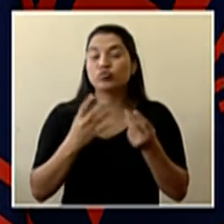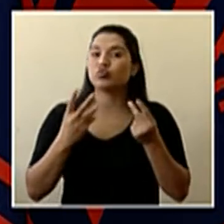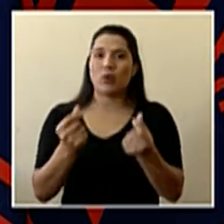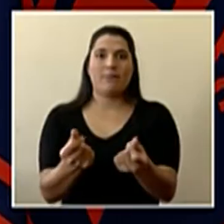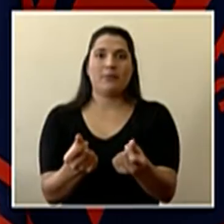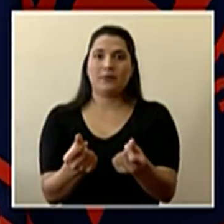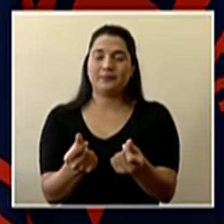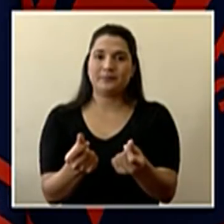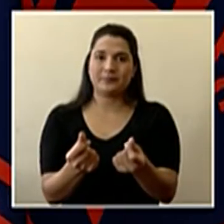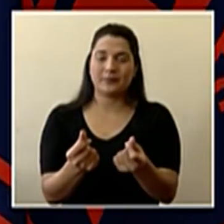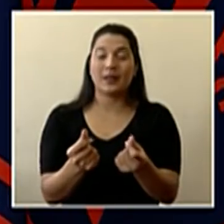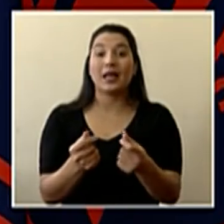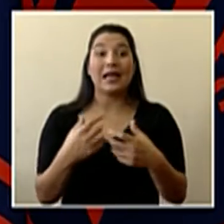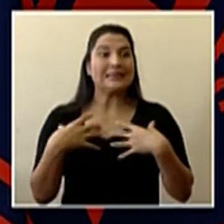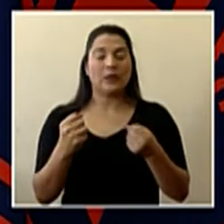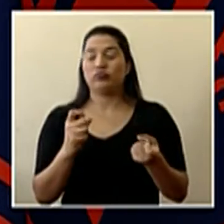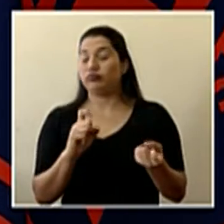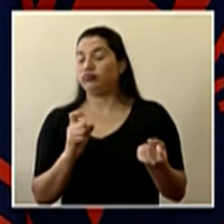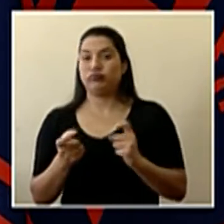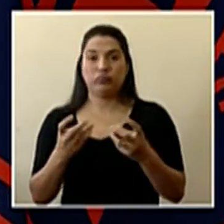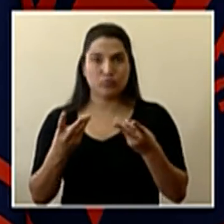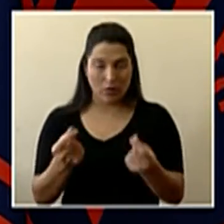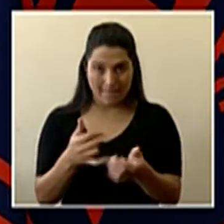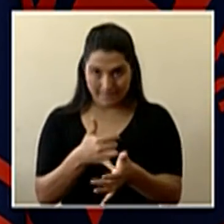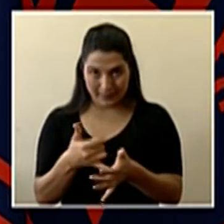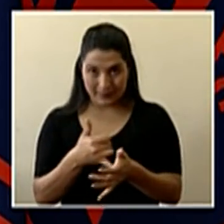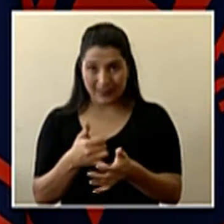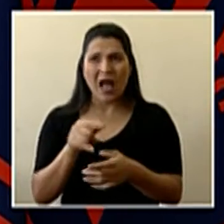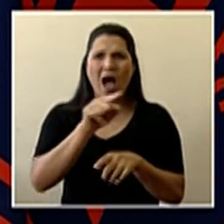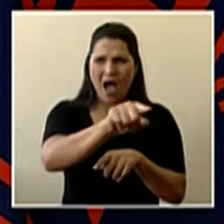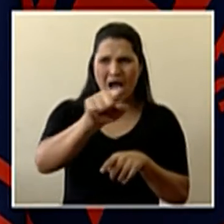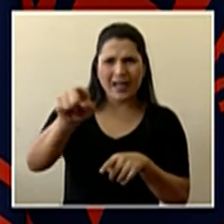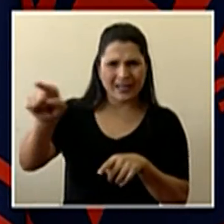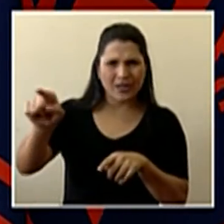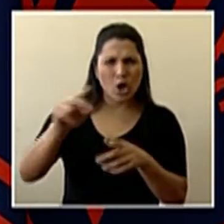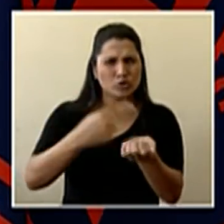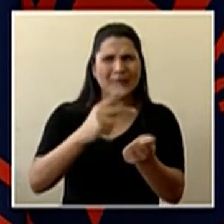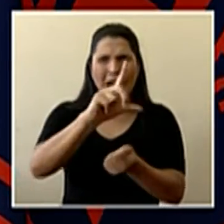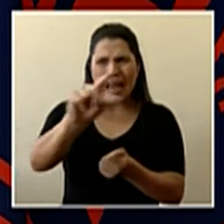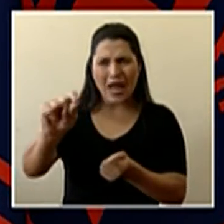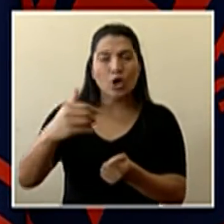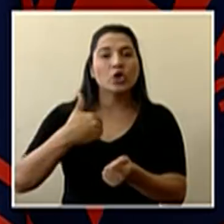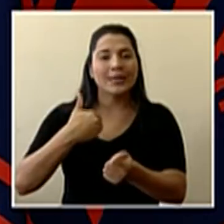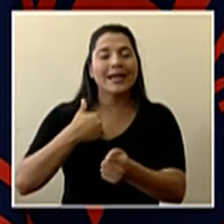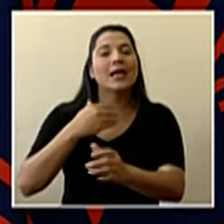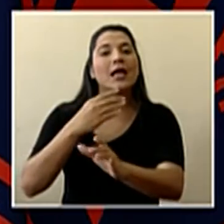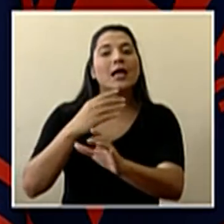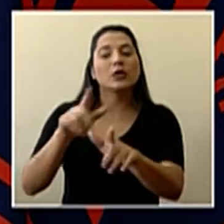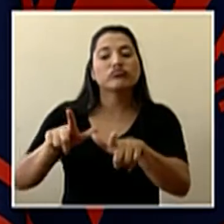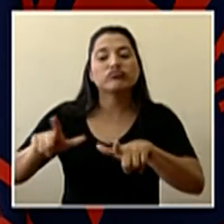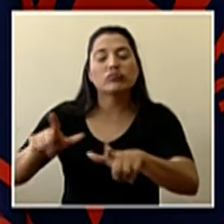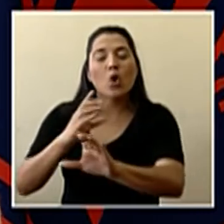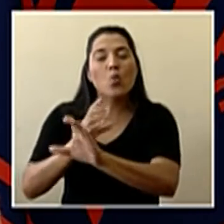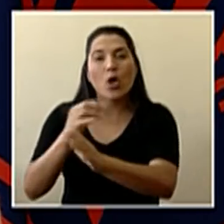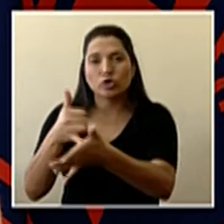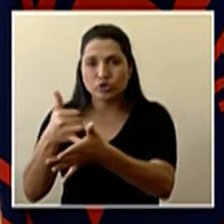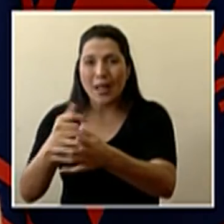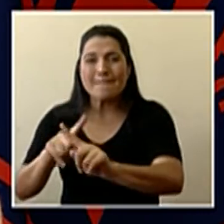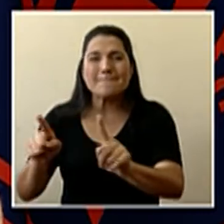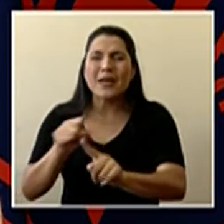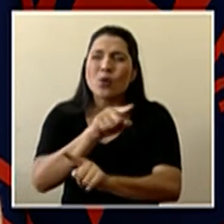rápido. En los hospitales regionales y periféricos hay unidades de cuidados intensivos, pero son unidades de cuidados intensivos que queremos utilizar para otro tipo